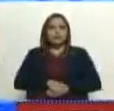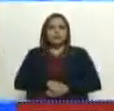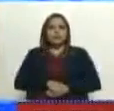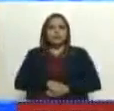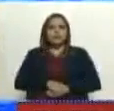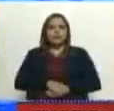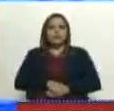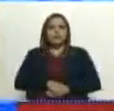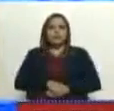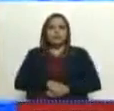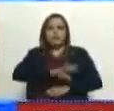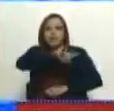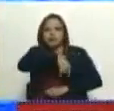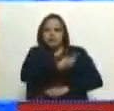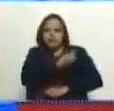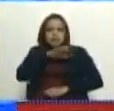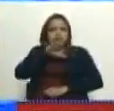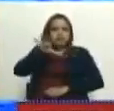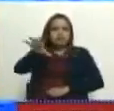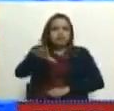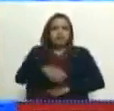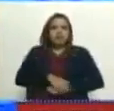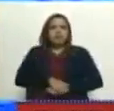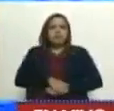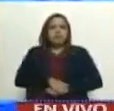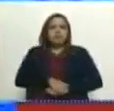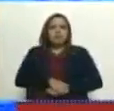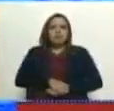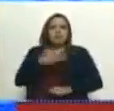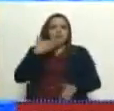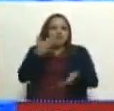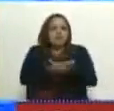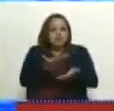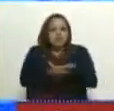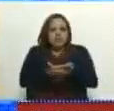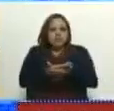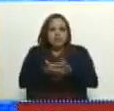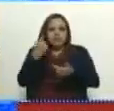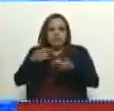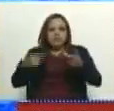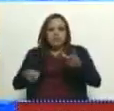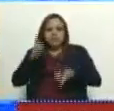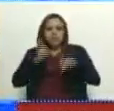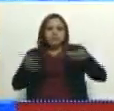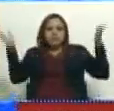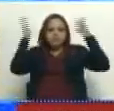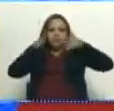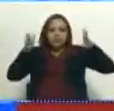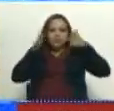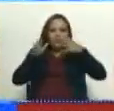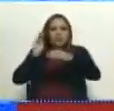de las universidades del país, las propuestas, recomendaciones.